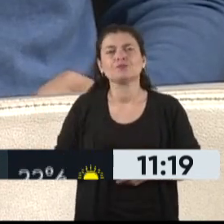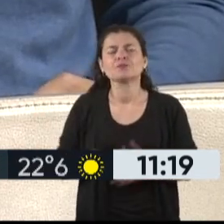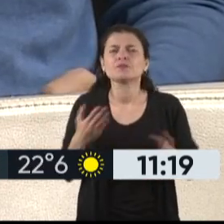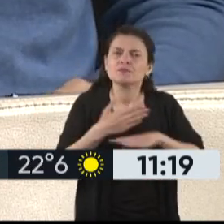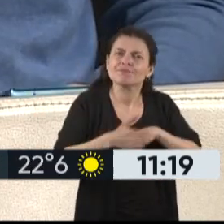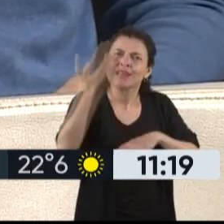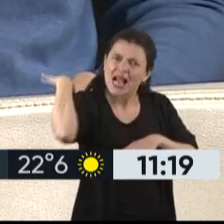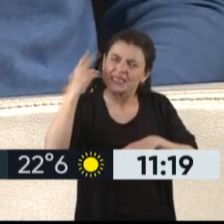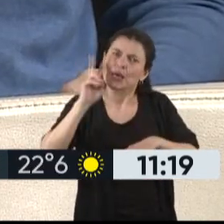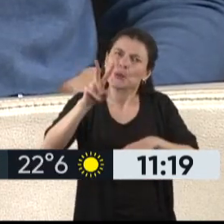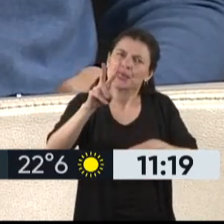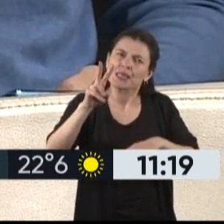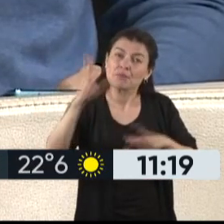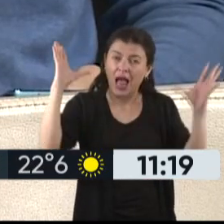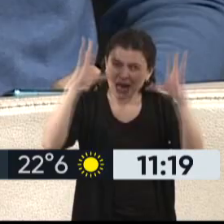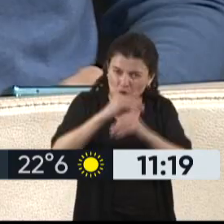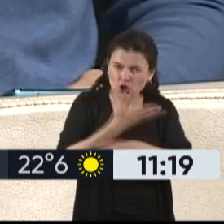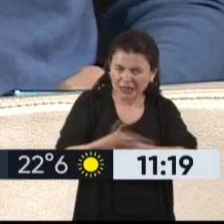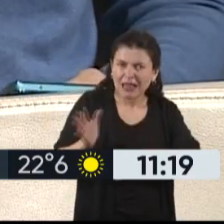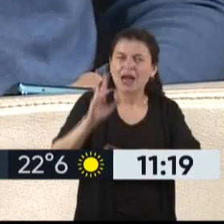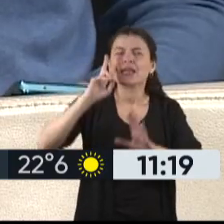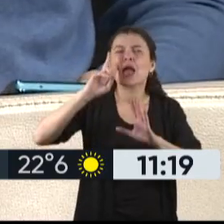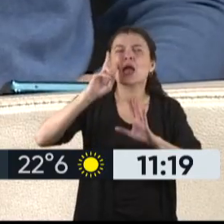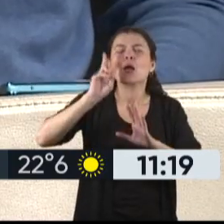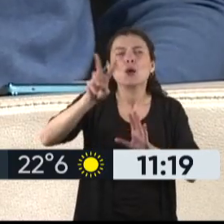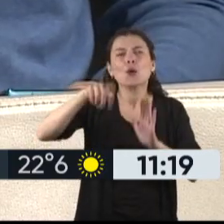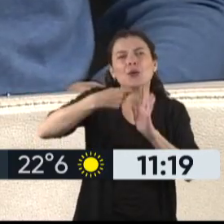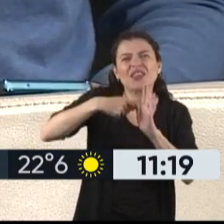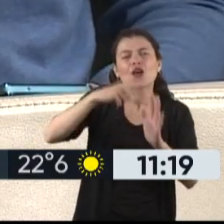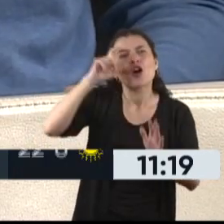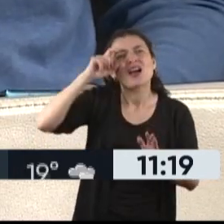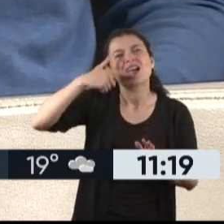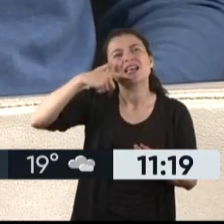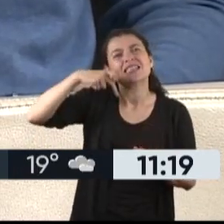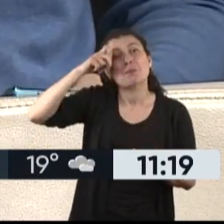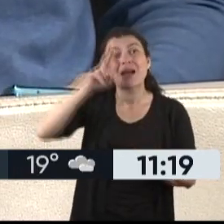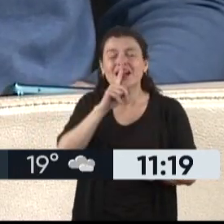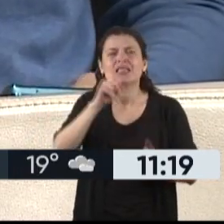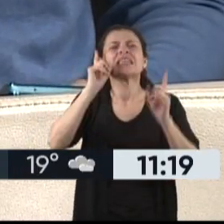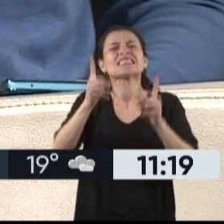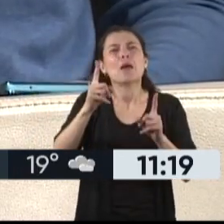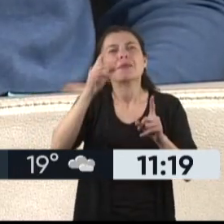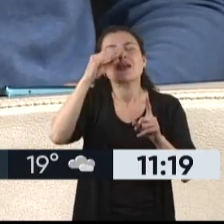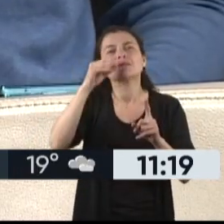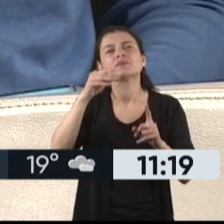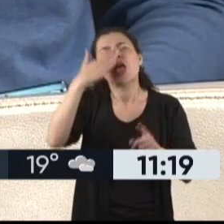video publicado en la trasnoche por parte de Spert y la defensa del presidente, aclarando primero, para que quede claro que Spert no está imputado